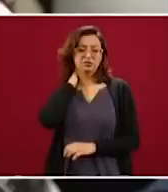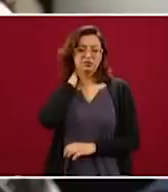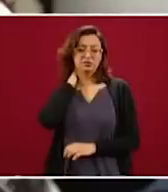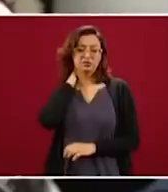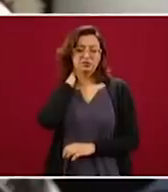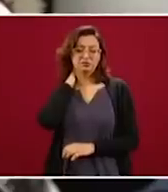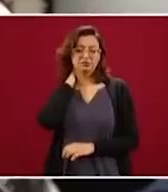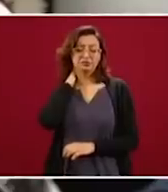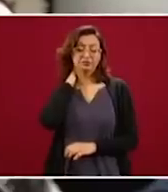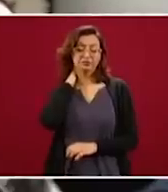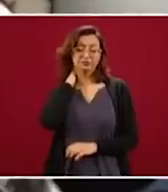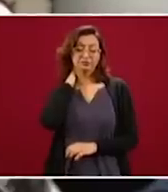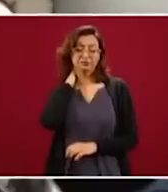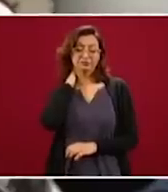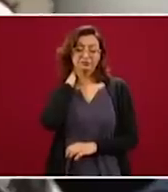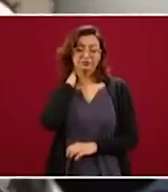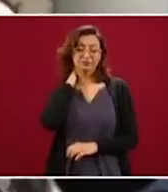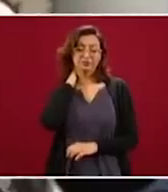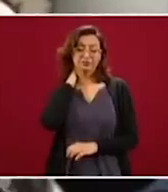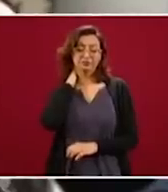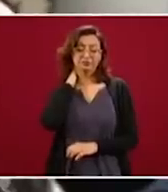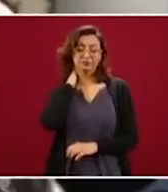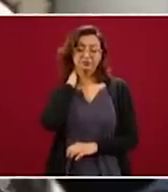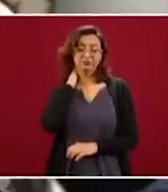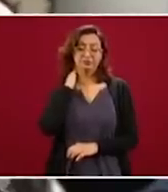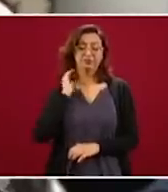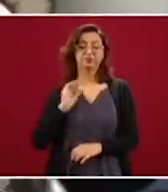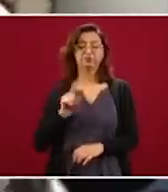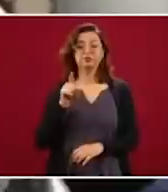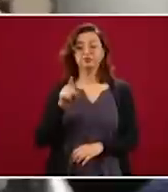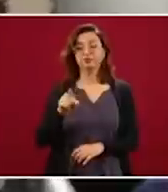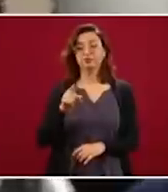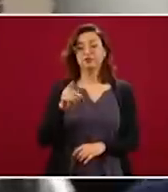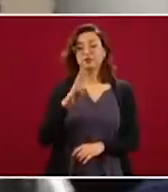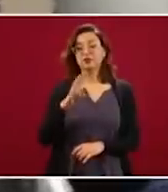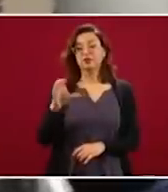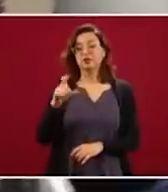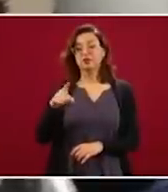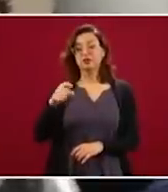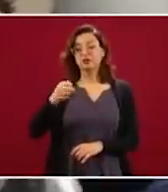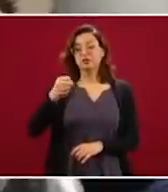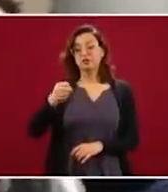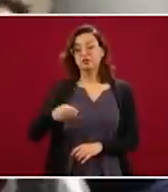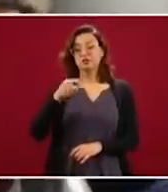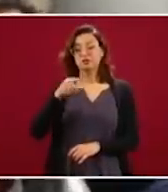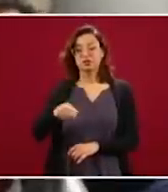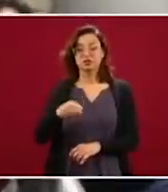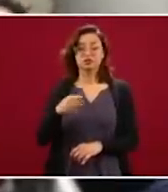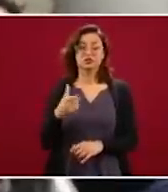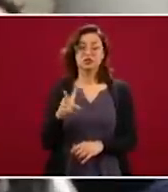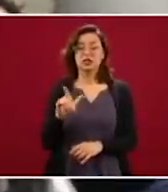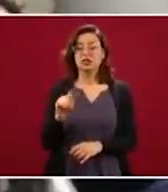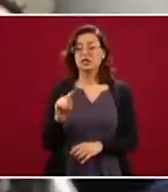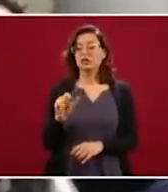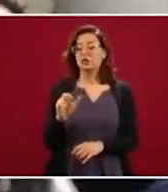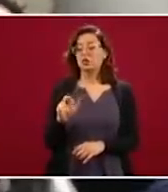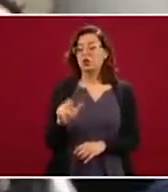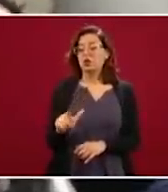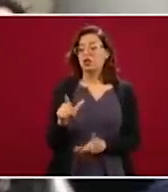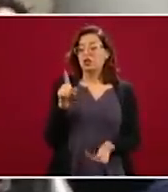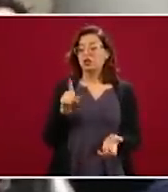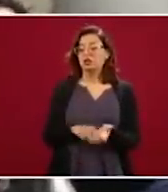lamentablemente. Baja California Sur, que es el estado que tiene más litoral, en sus